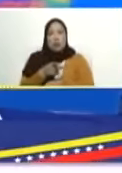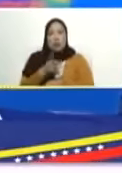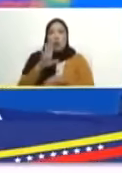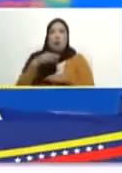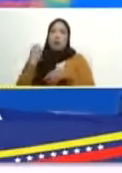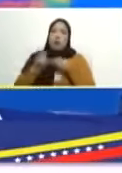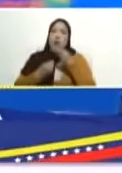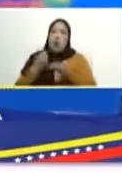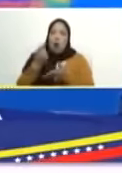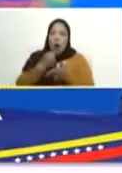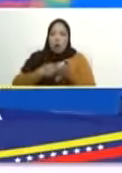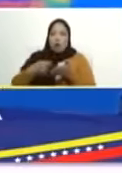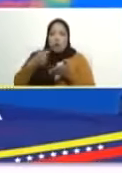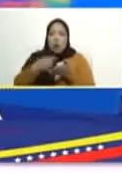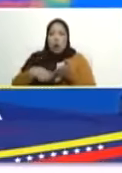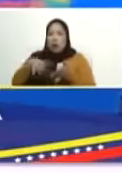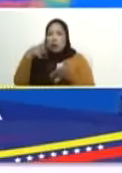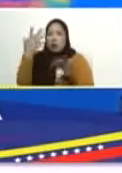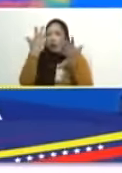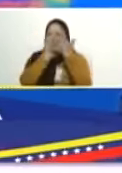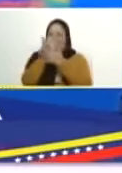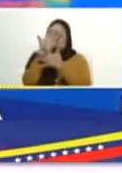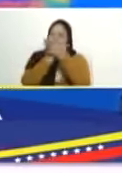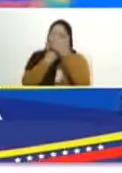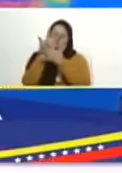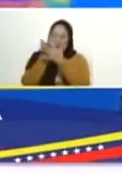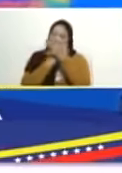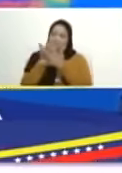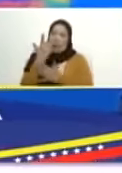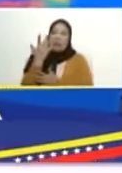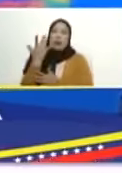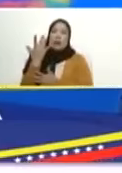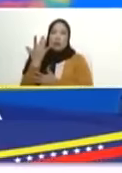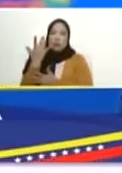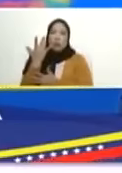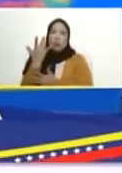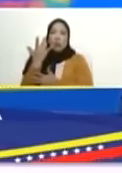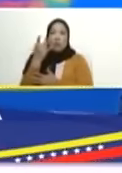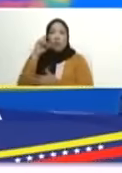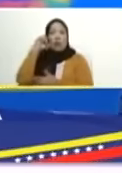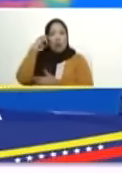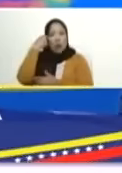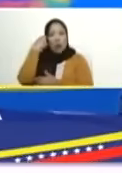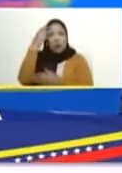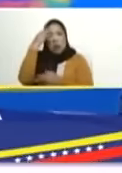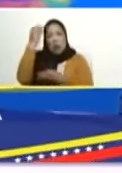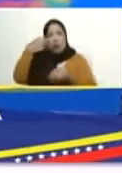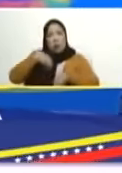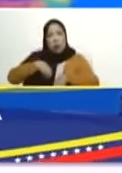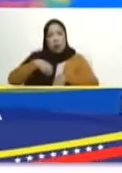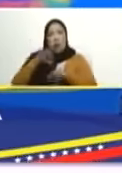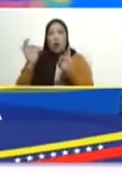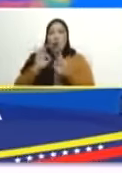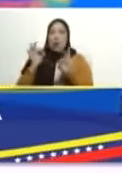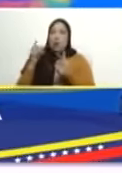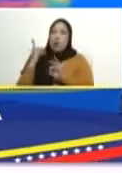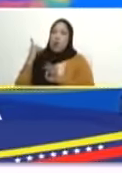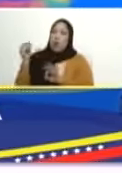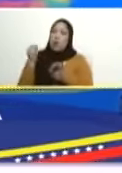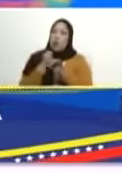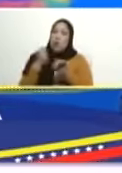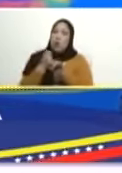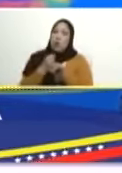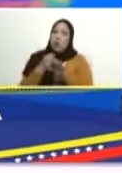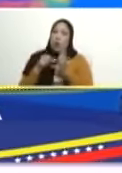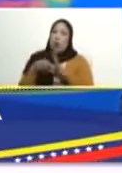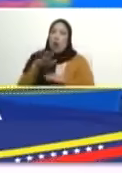esto está escrito para que no se entienda. ¿Entiende? Está escrito, recuerden esto, el acuerdo fue: no nos vamos a mover de donde